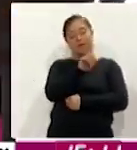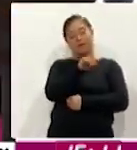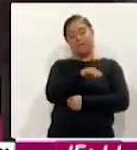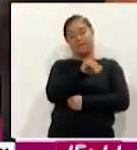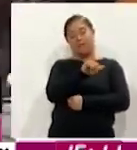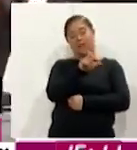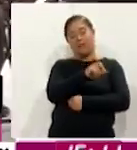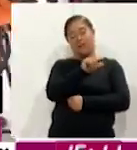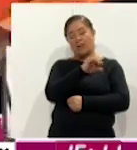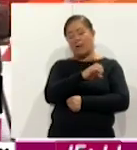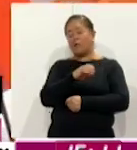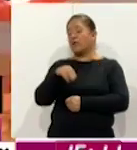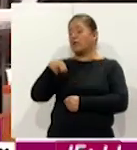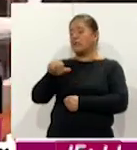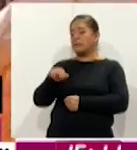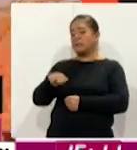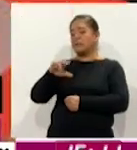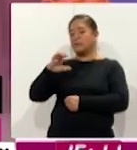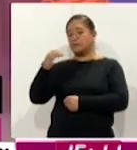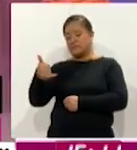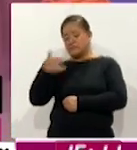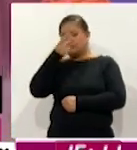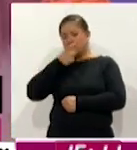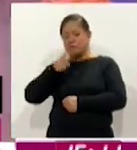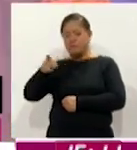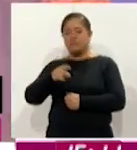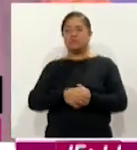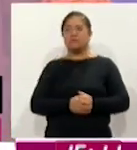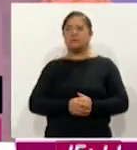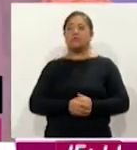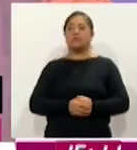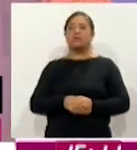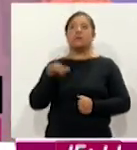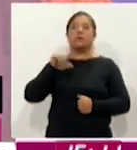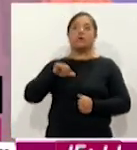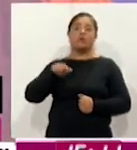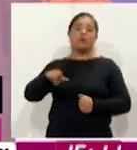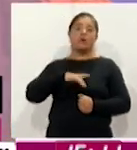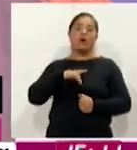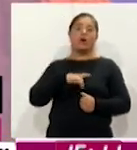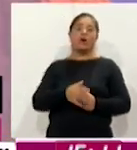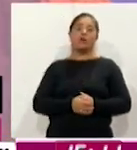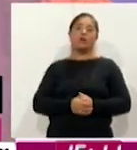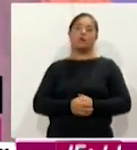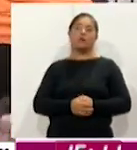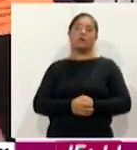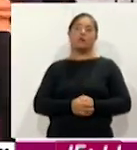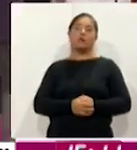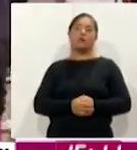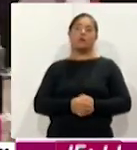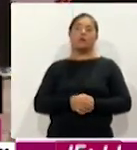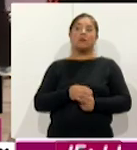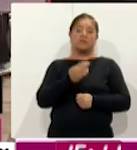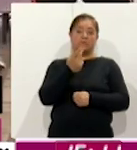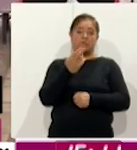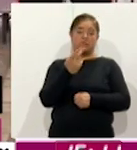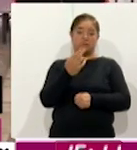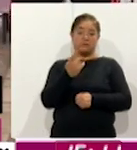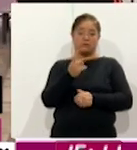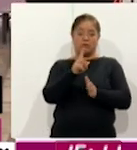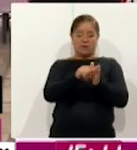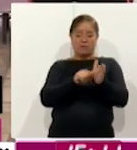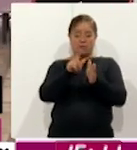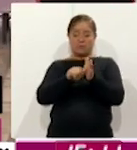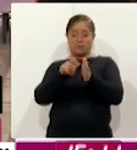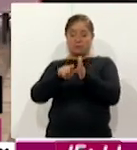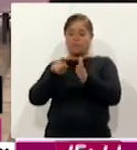señaló que este día se hace con el fin, bueno, cada 25 de cada mes, señaló que ellos